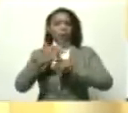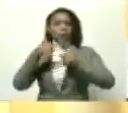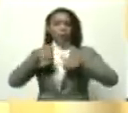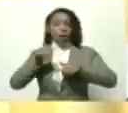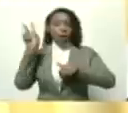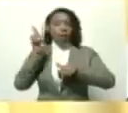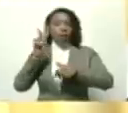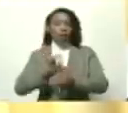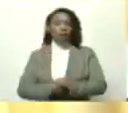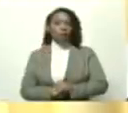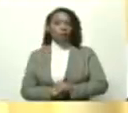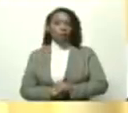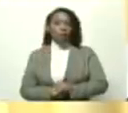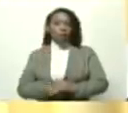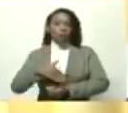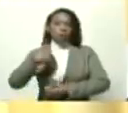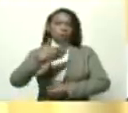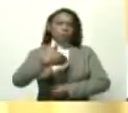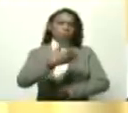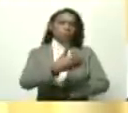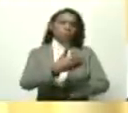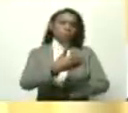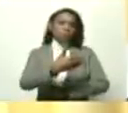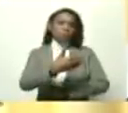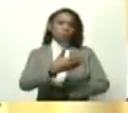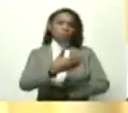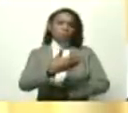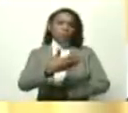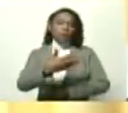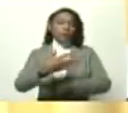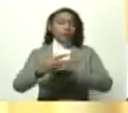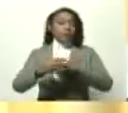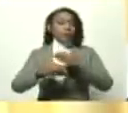Venezuela, cuando, bueno, se ha salido